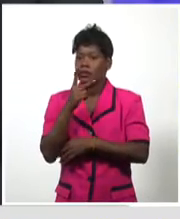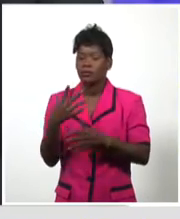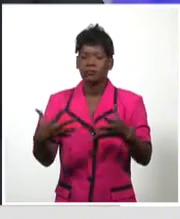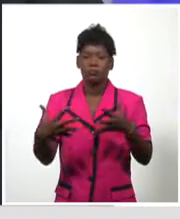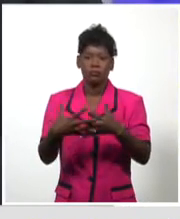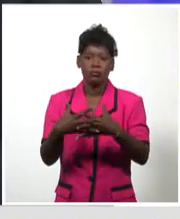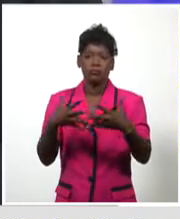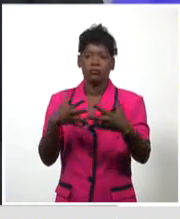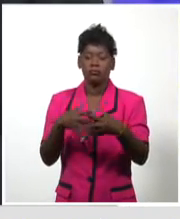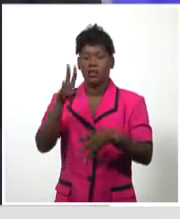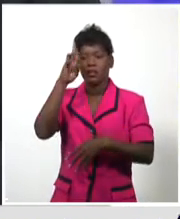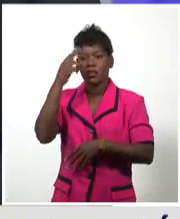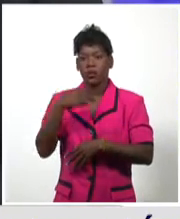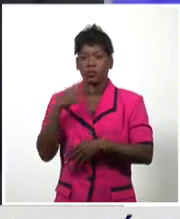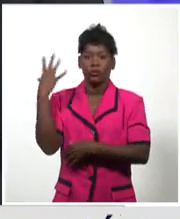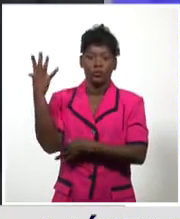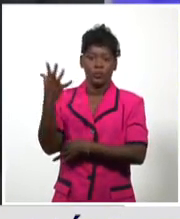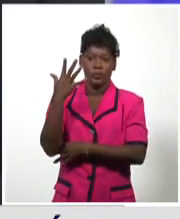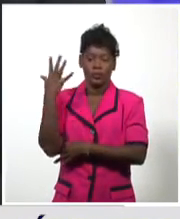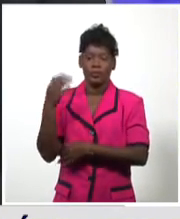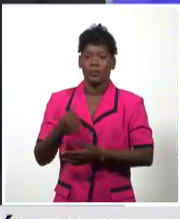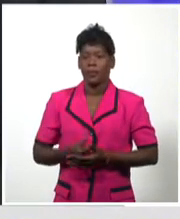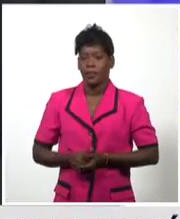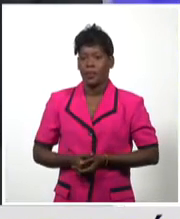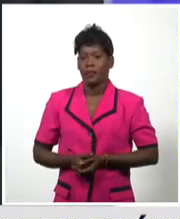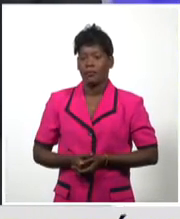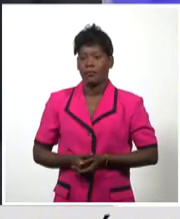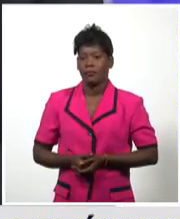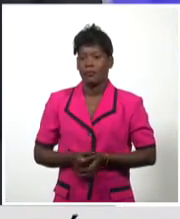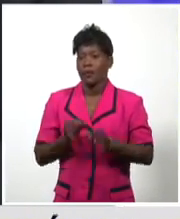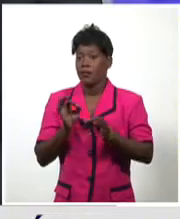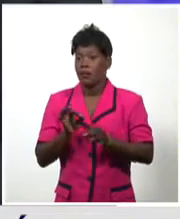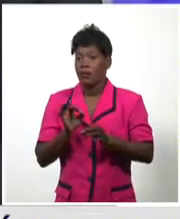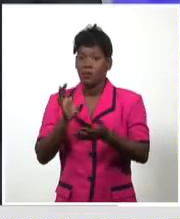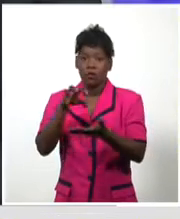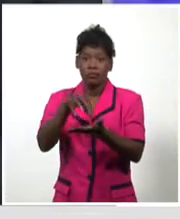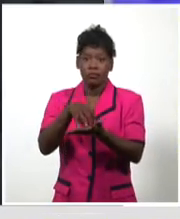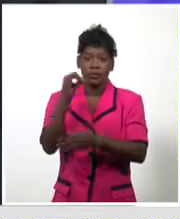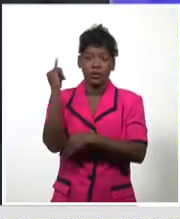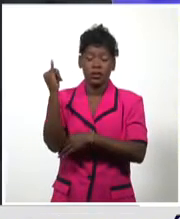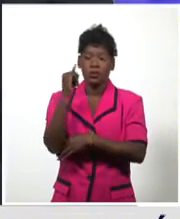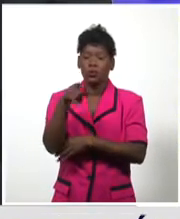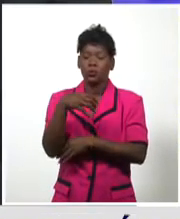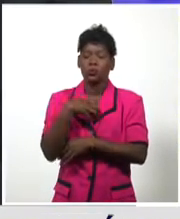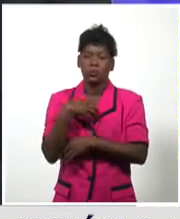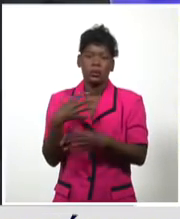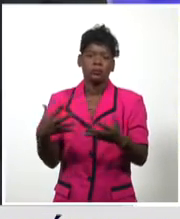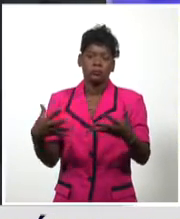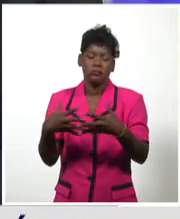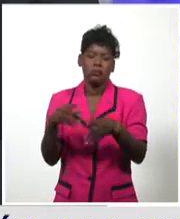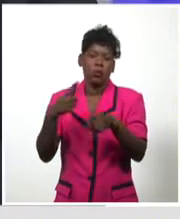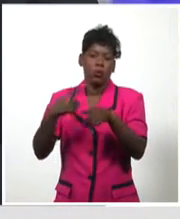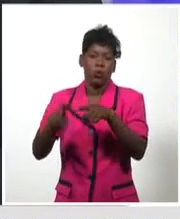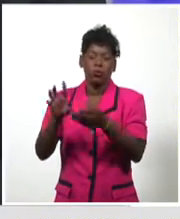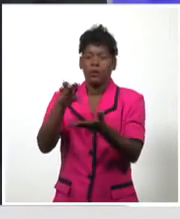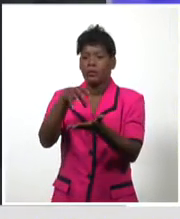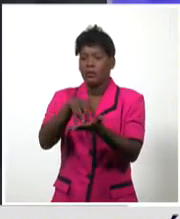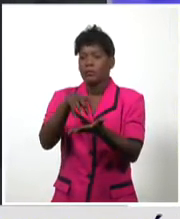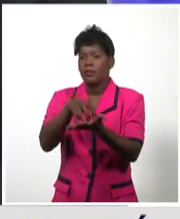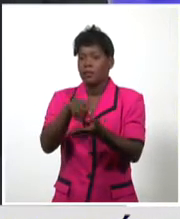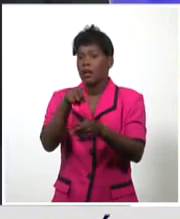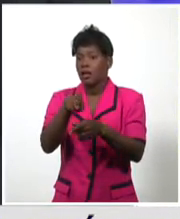clima y salud. Y de igual forma, el Instituto de Meteorología pues tiene relaciones también con otras instituciones de la propia Agencia de Medio Ambiente a la cual